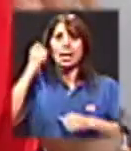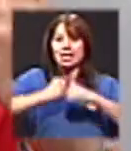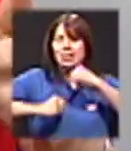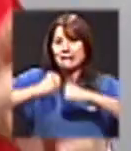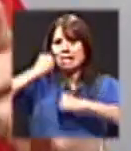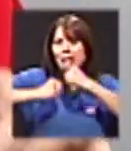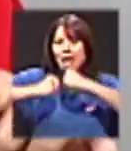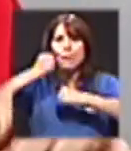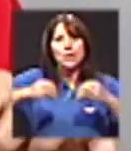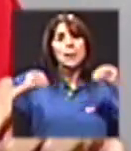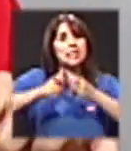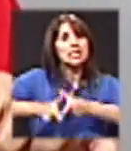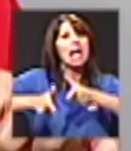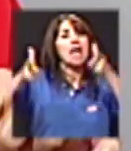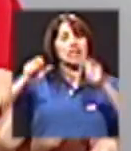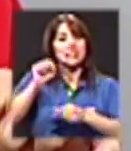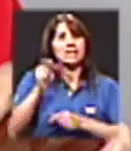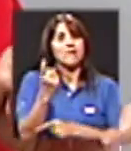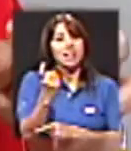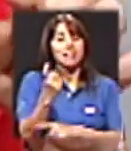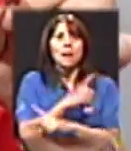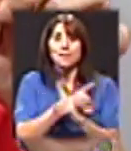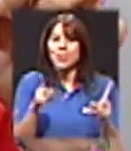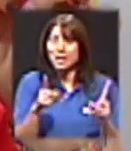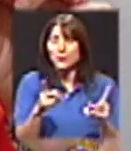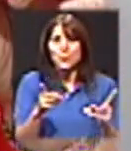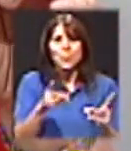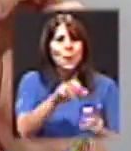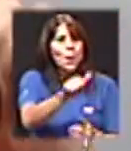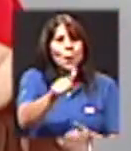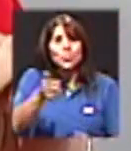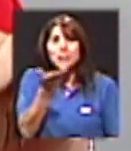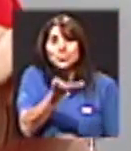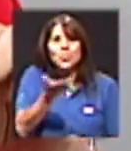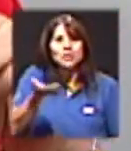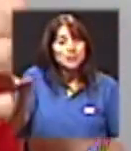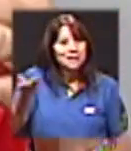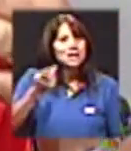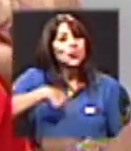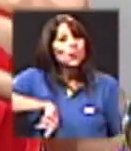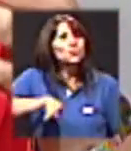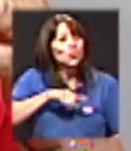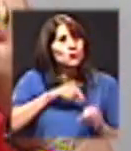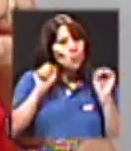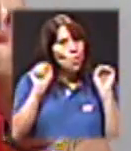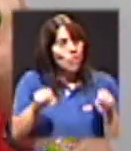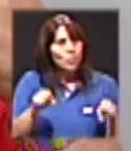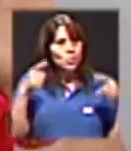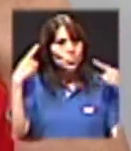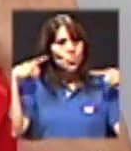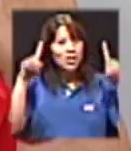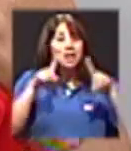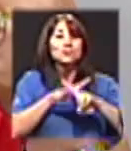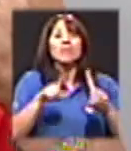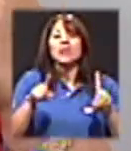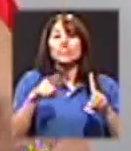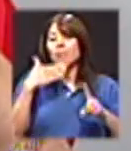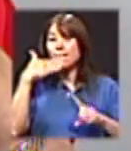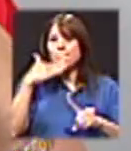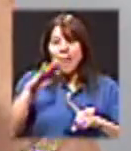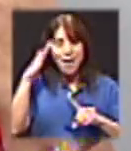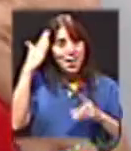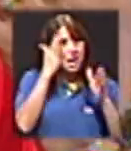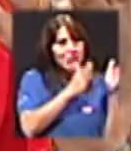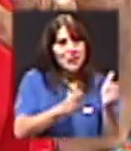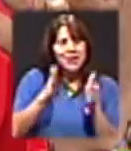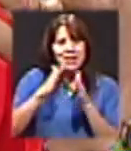pero hay muchas cosas que no tenemos, que lo hemos hecho mal por una mala gestión. Tenemos que mejorar la